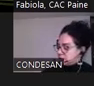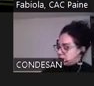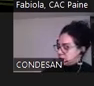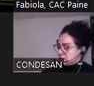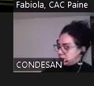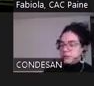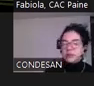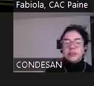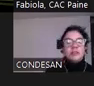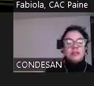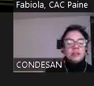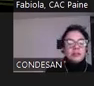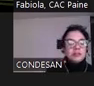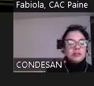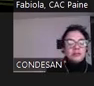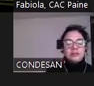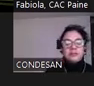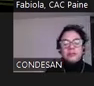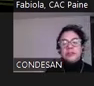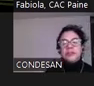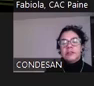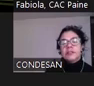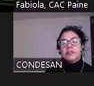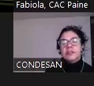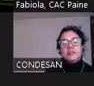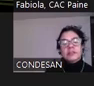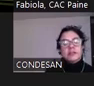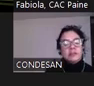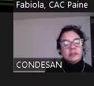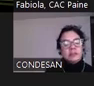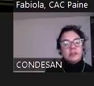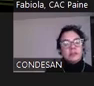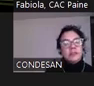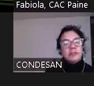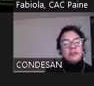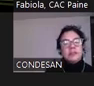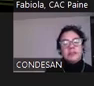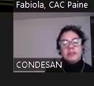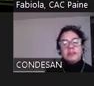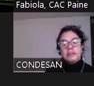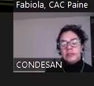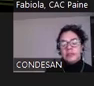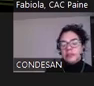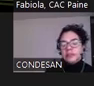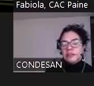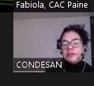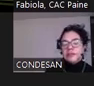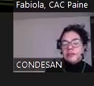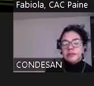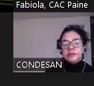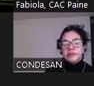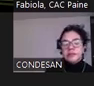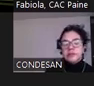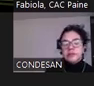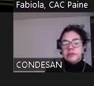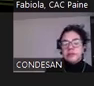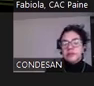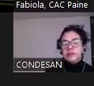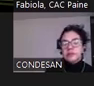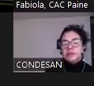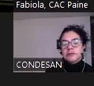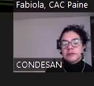en este año de gestión que hemos tenido que hemos logrado no cierto cuáles son los resultados